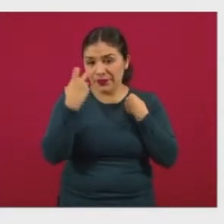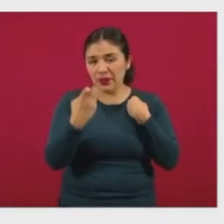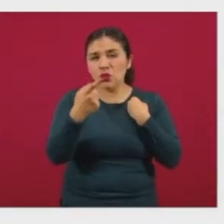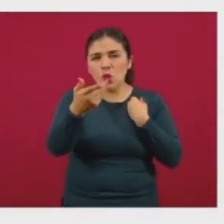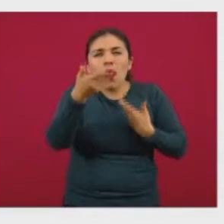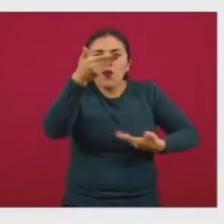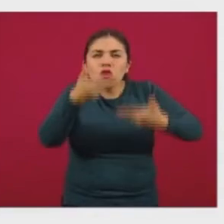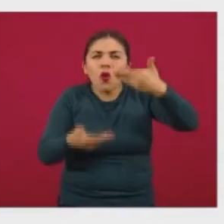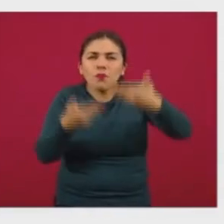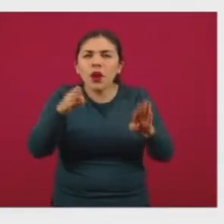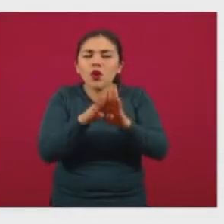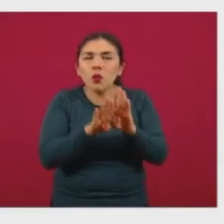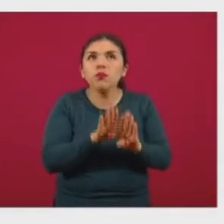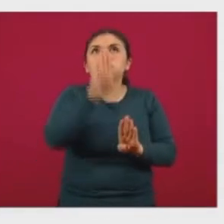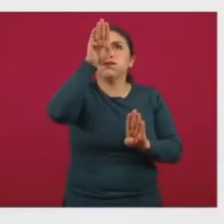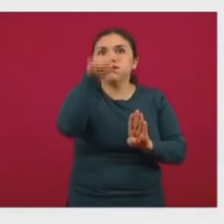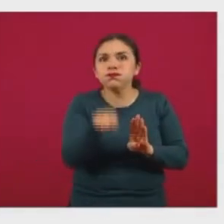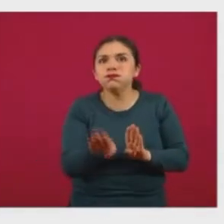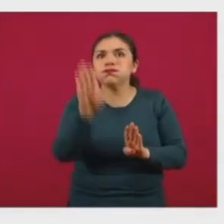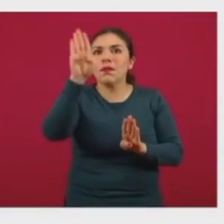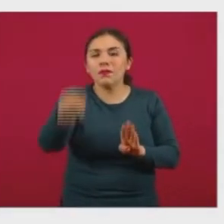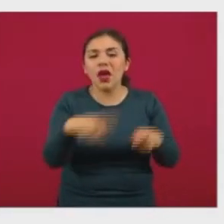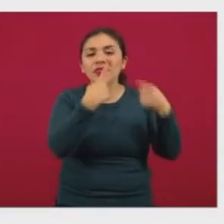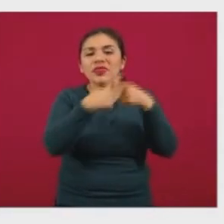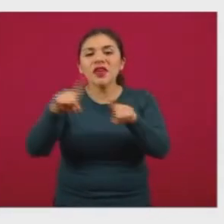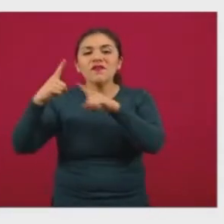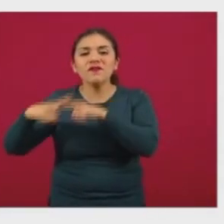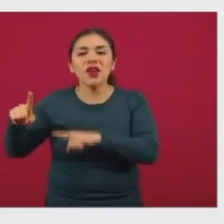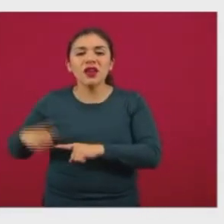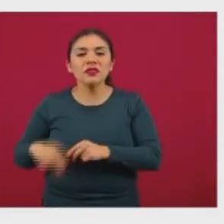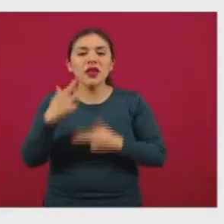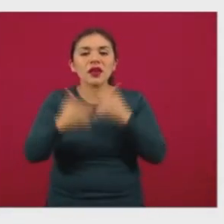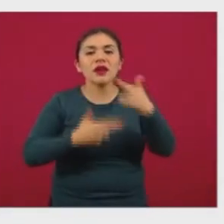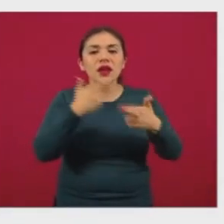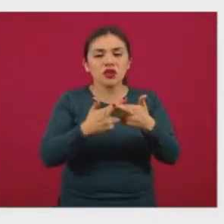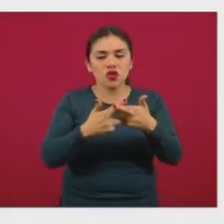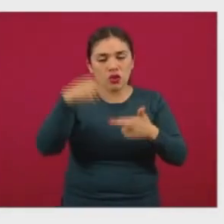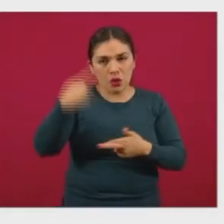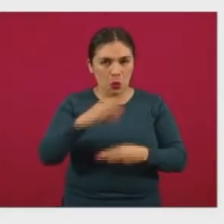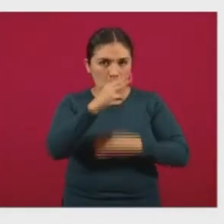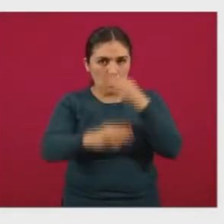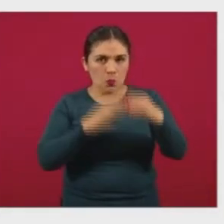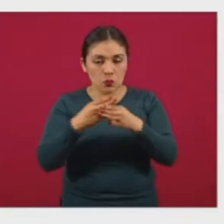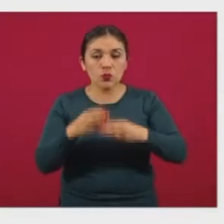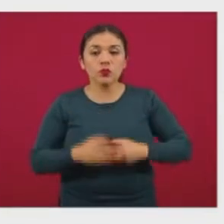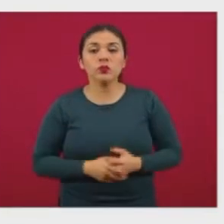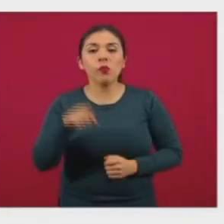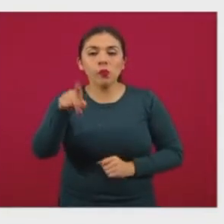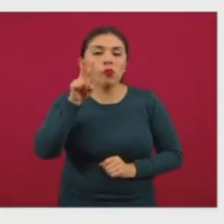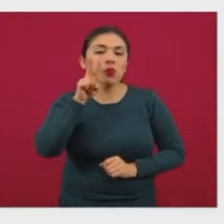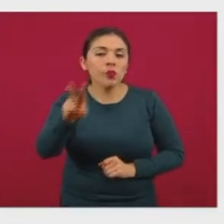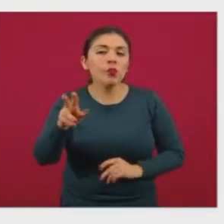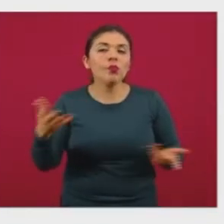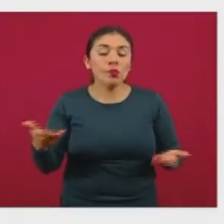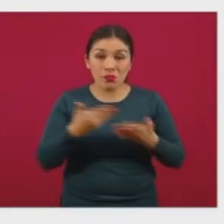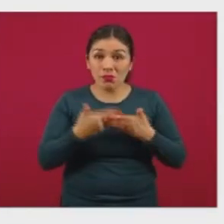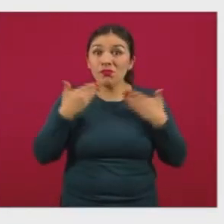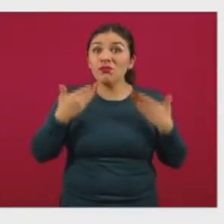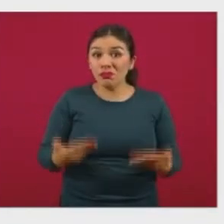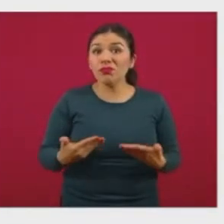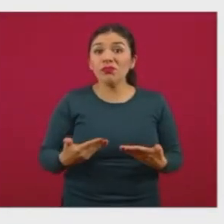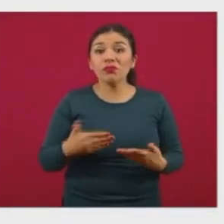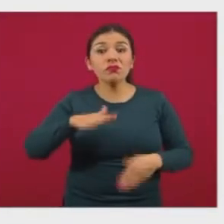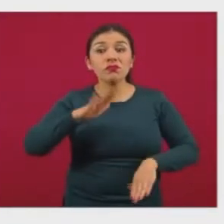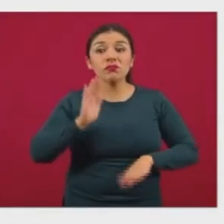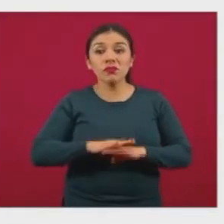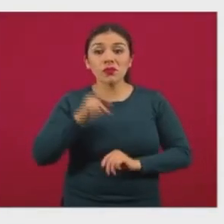los comportamientos de las curvas entre las diferentes regiones. Podemos ver que ahora, la